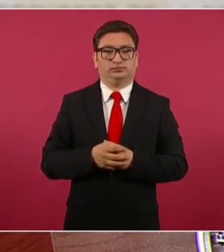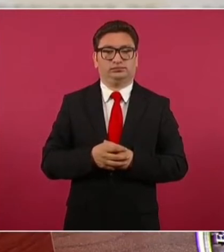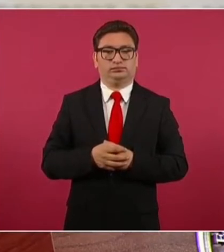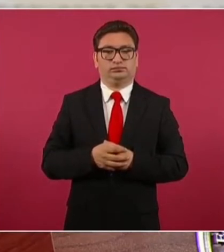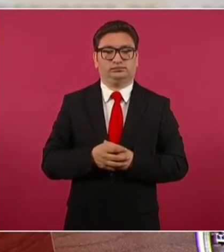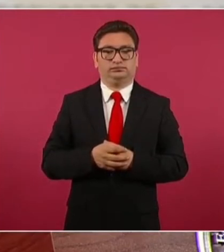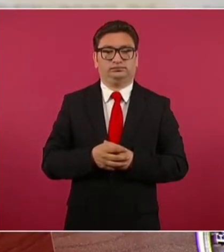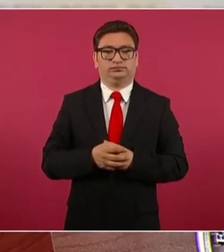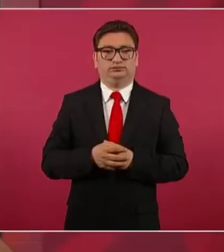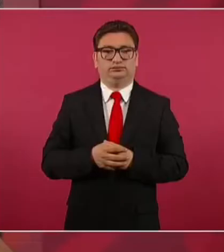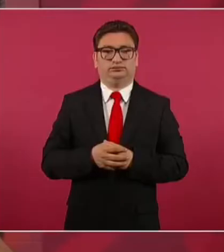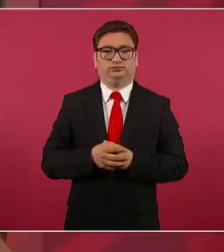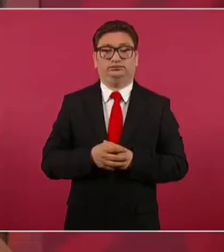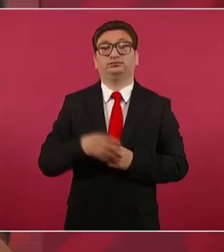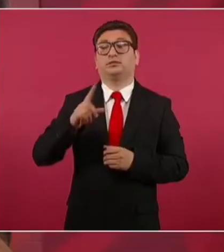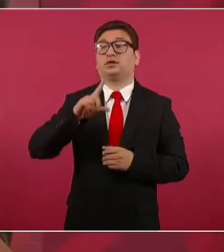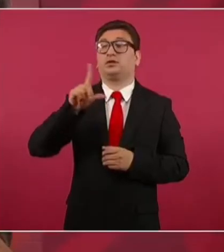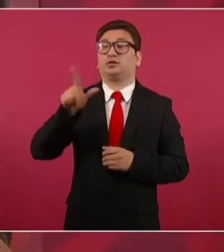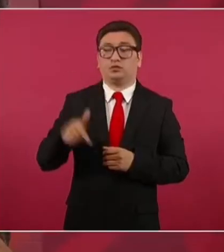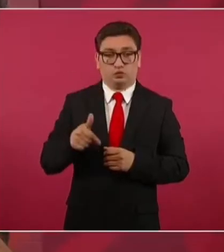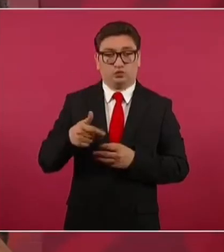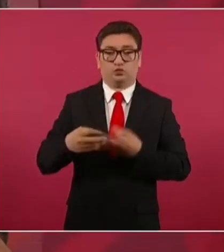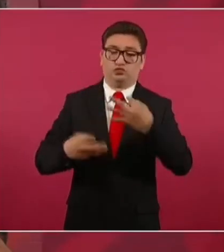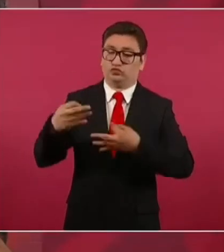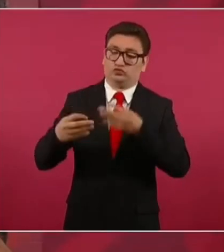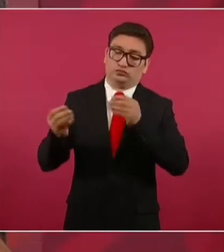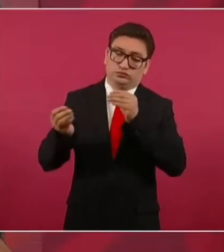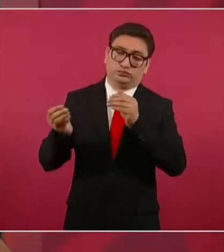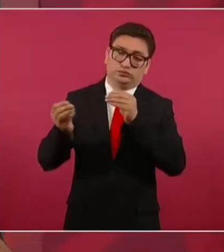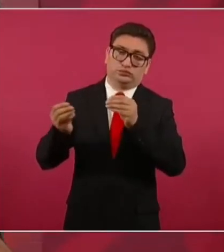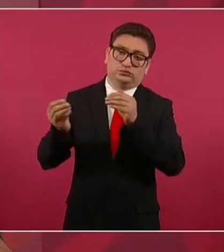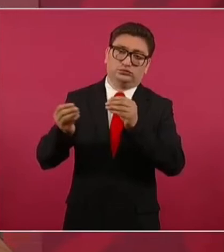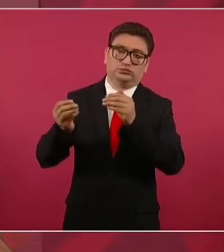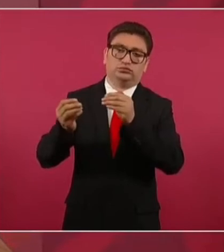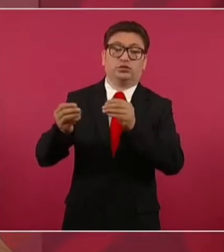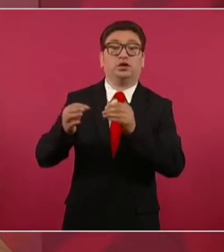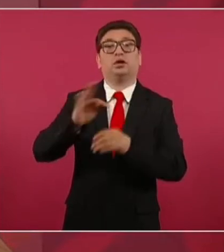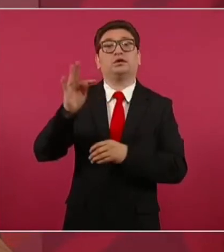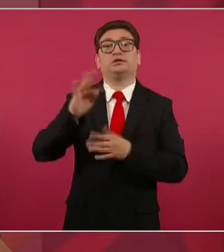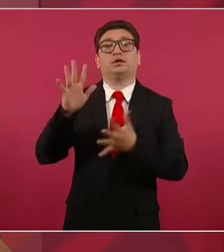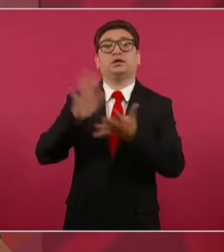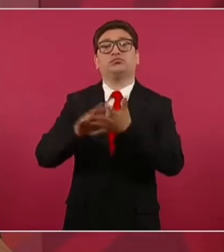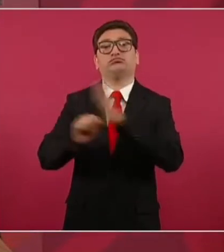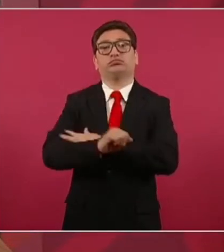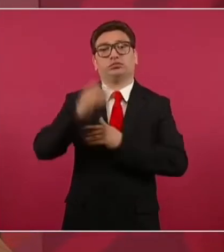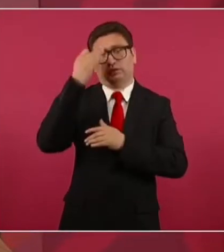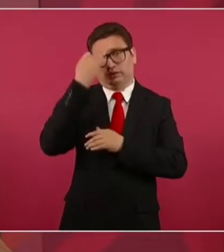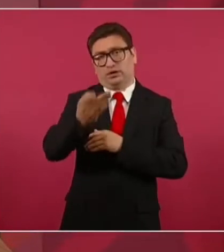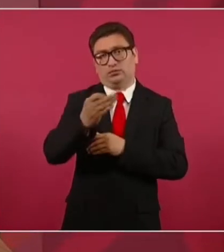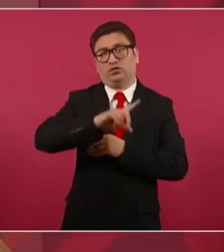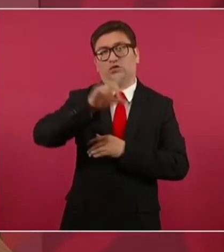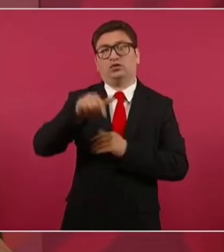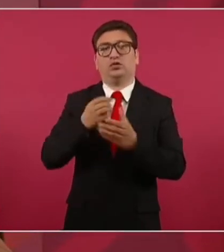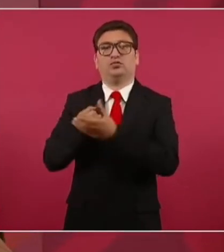y se van a litigios y pueden estar en la cárcel un tiempo y luego